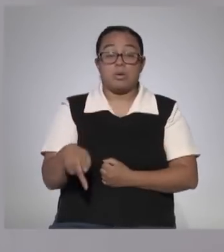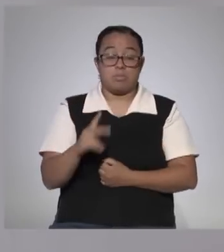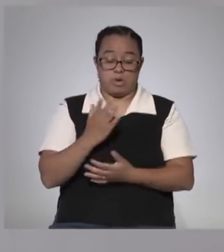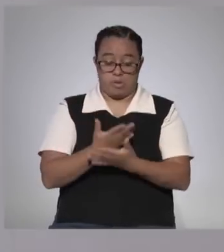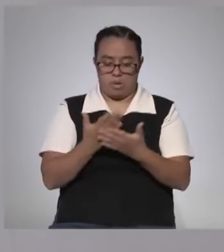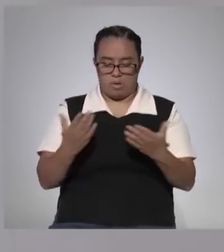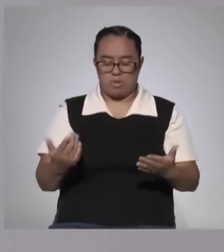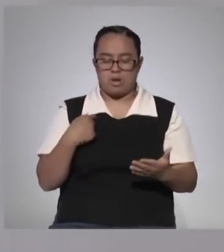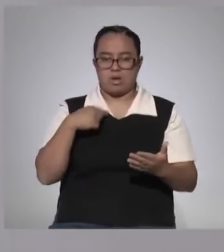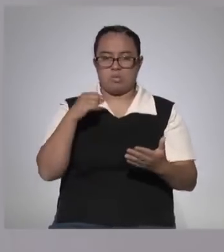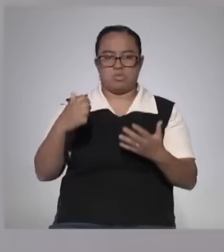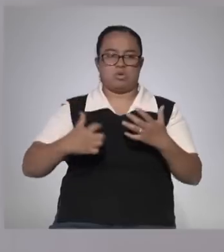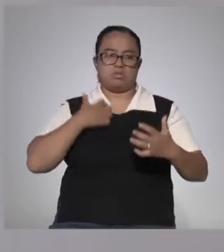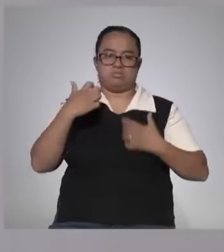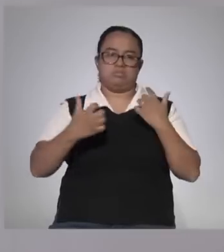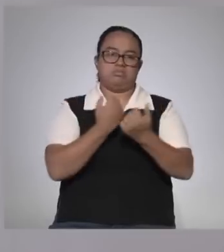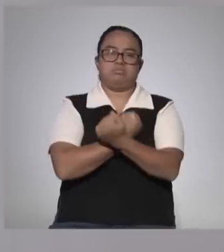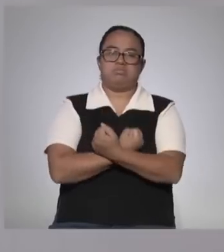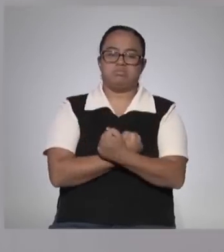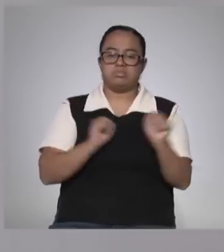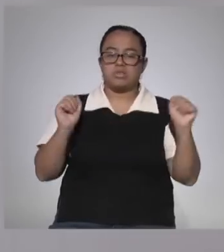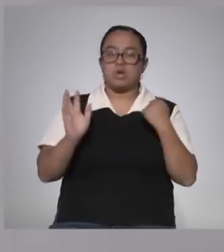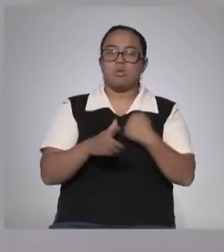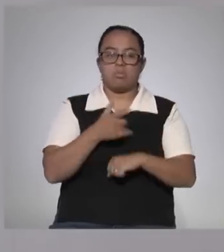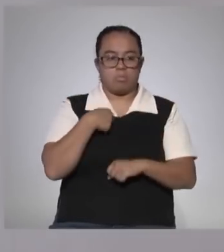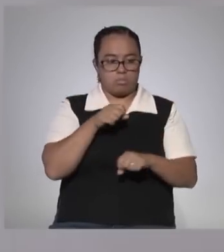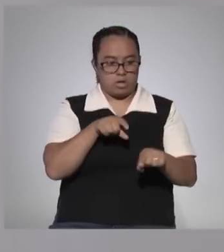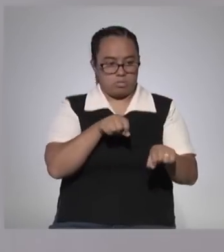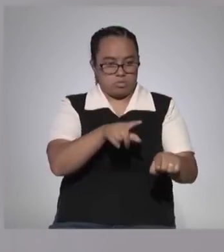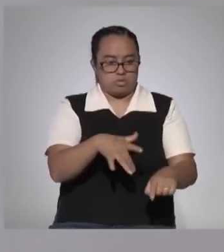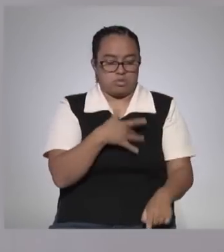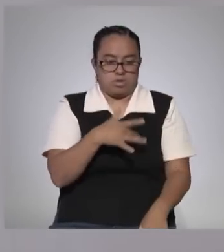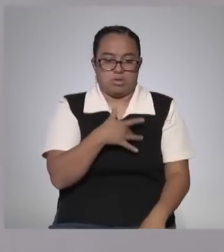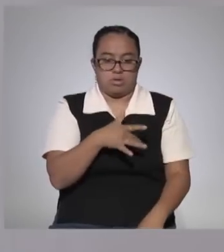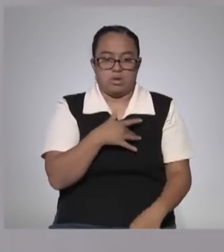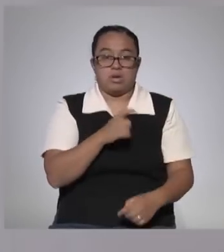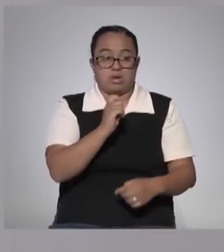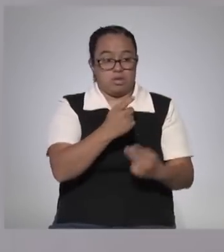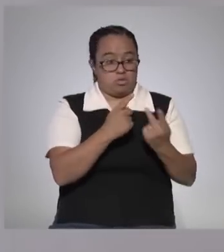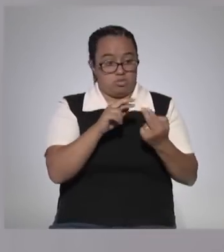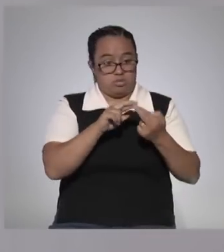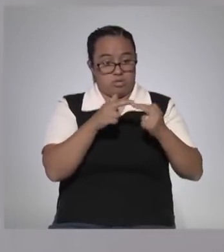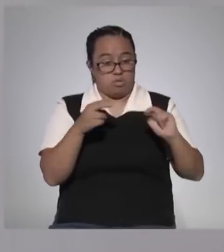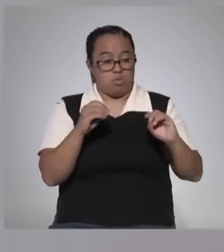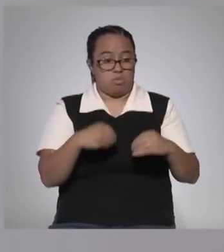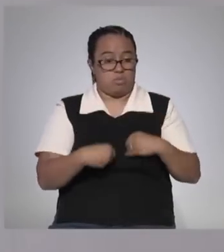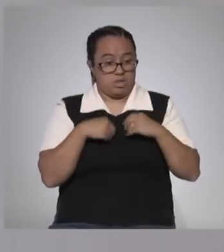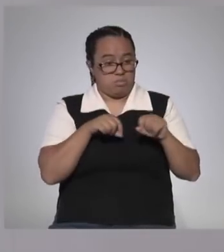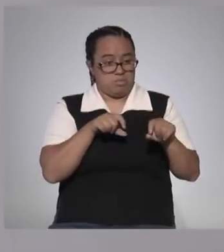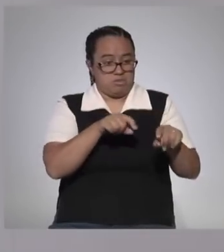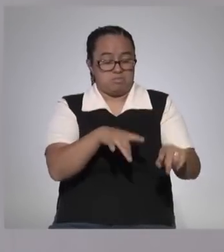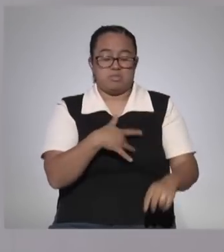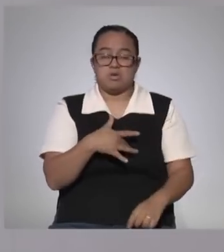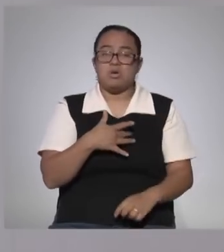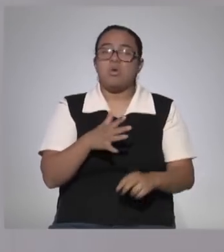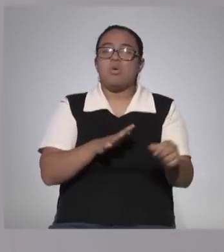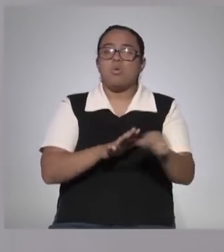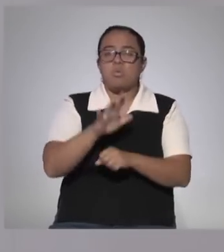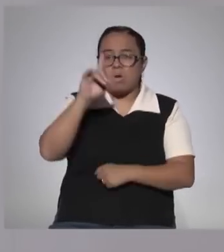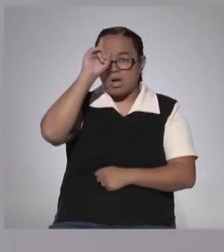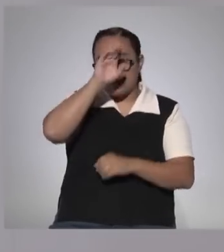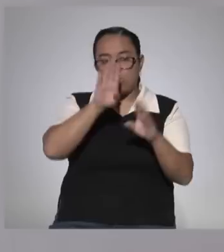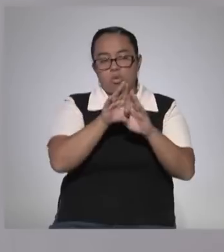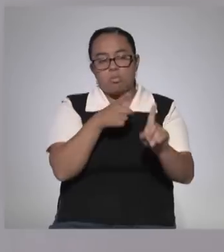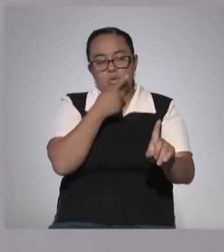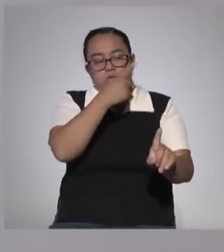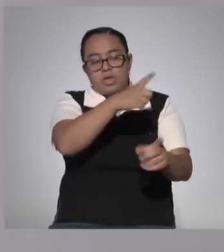un poco desesperado y aburrido porque me siento estancado tanto en mi relación como en la vida. ¿Qué me recomiendan? No sé cómo plantearlo a mi esposa